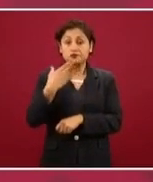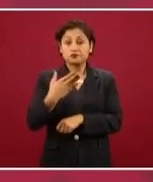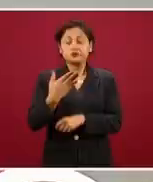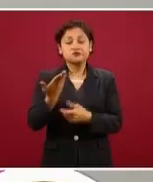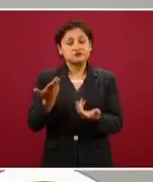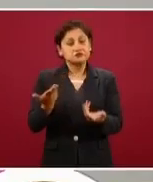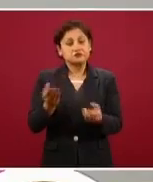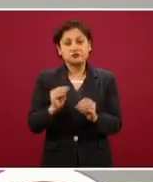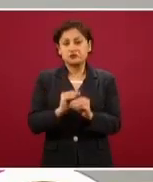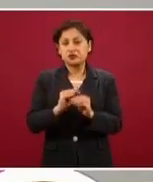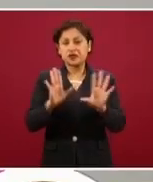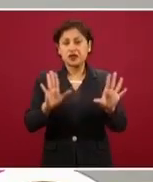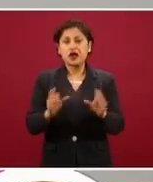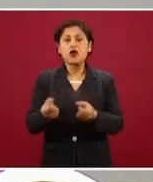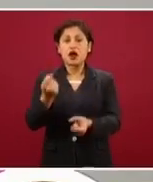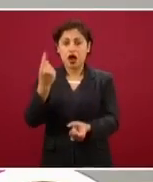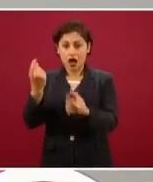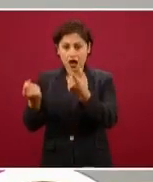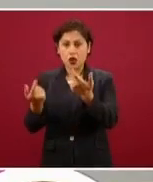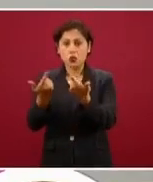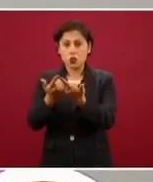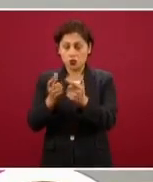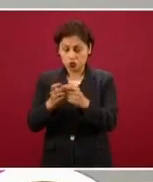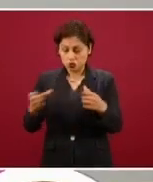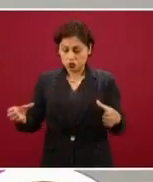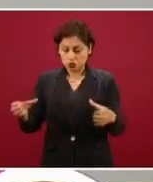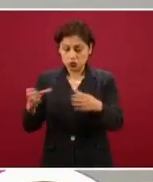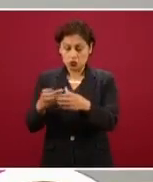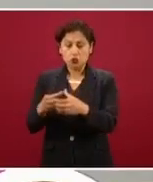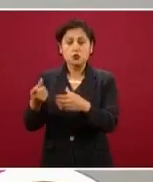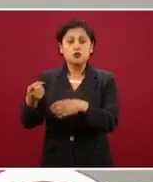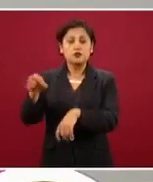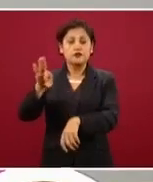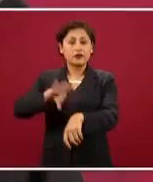habían farmacias en los institutos,